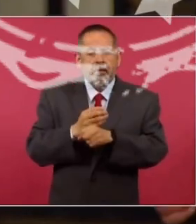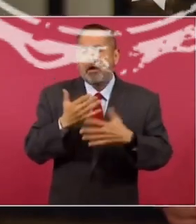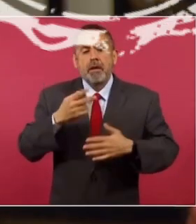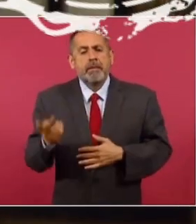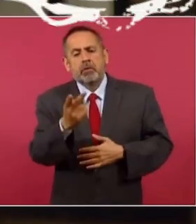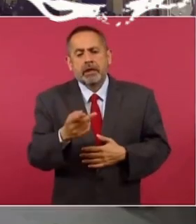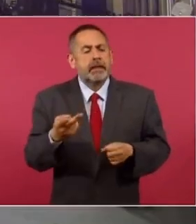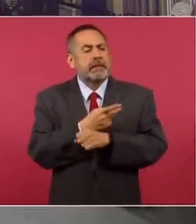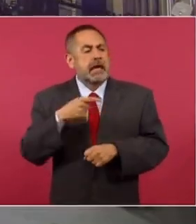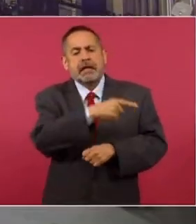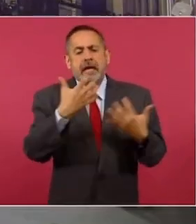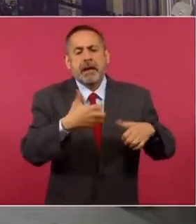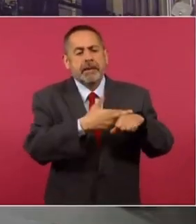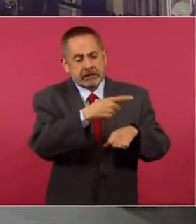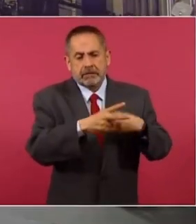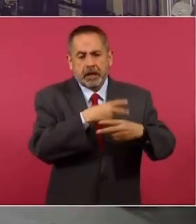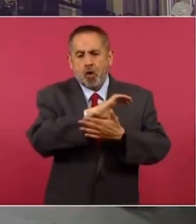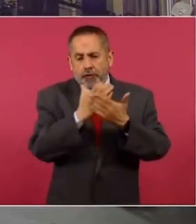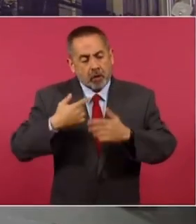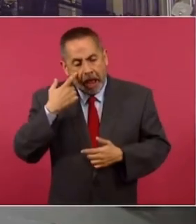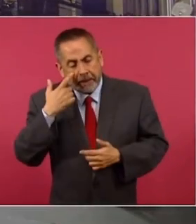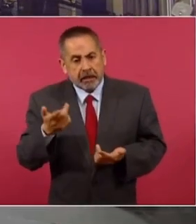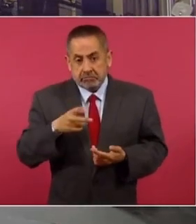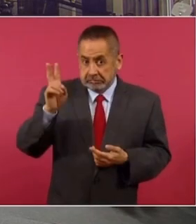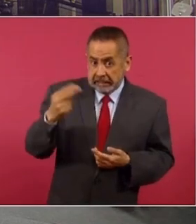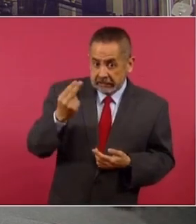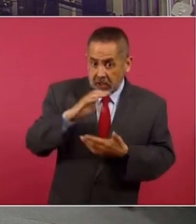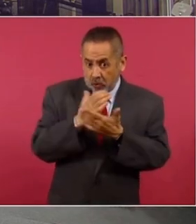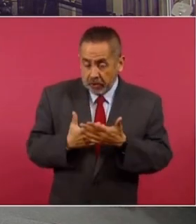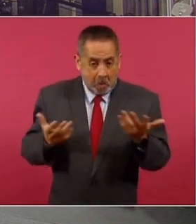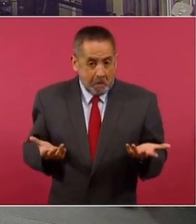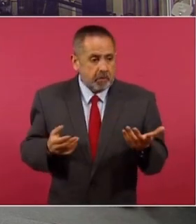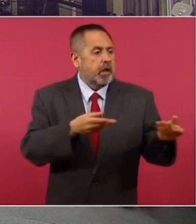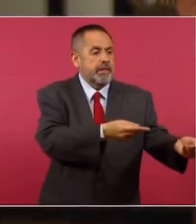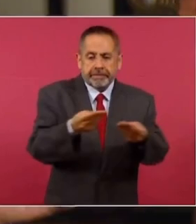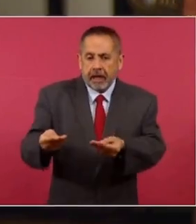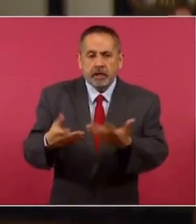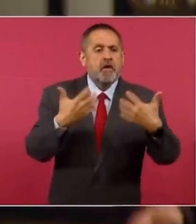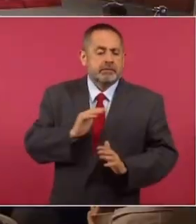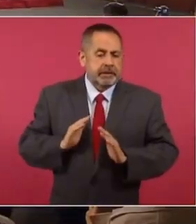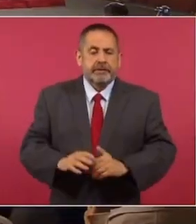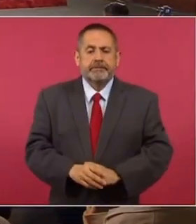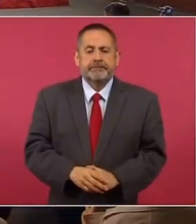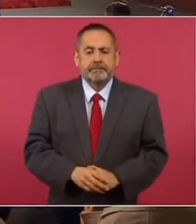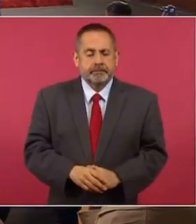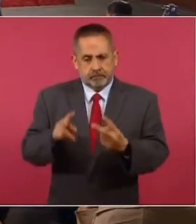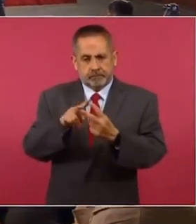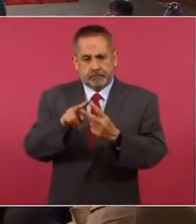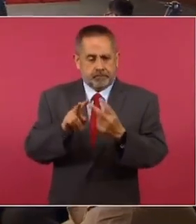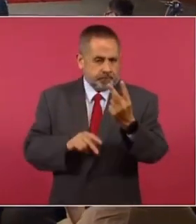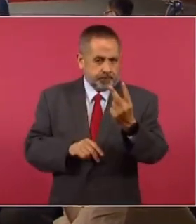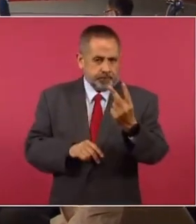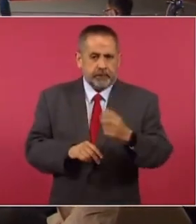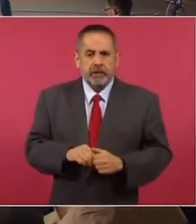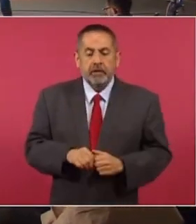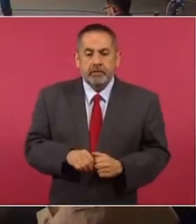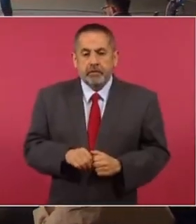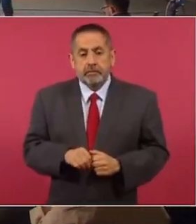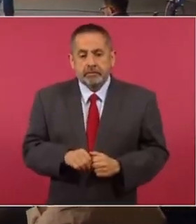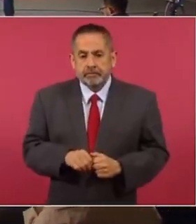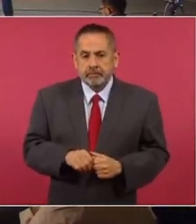Preguntarle qué sucederá con estas empresas, se revisarán los contratos para saber si en efecto son necesarios, porque se trata de un tema de proveeduría y no de fabricantes. Pero dos cosas. Primero, de que no es